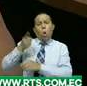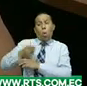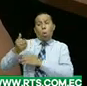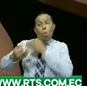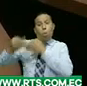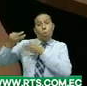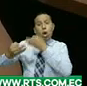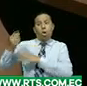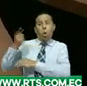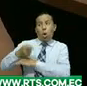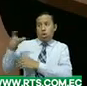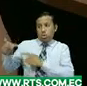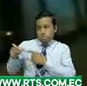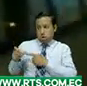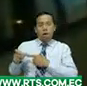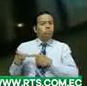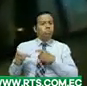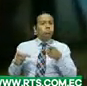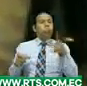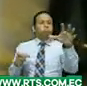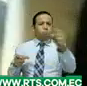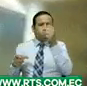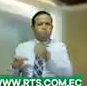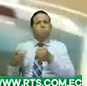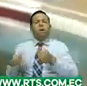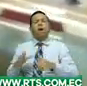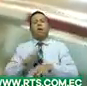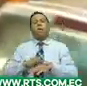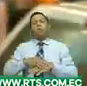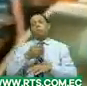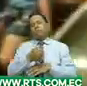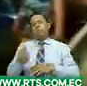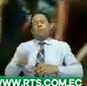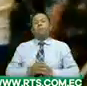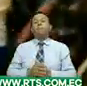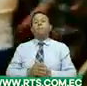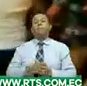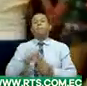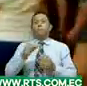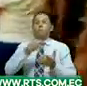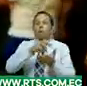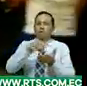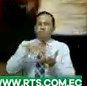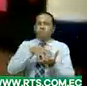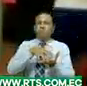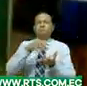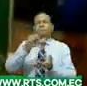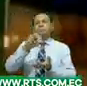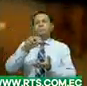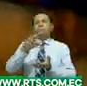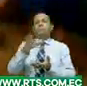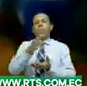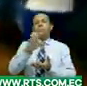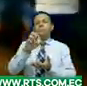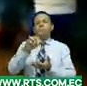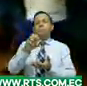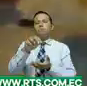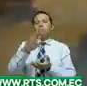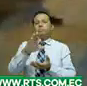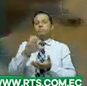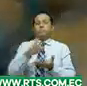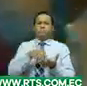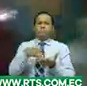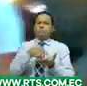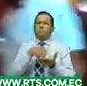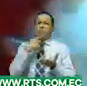violencia intrafamiliar. Además de Manta, en otros balnearios de Manabí como San Clemente también se registraron aglomeración de personas, pese a que